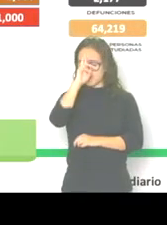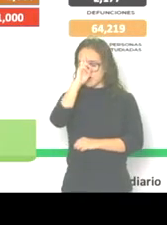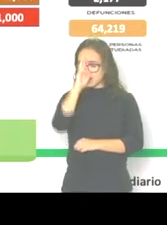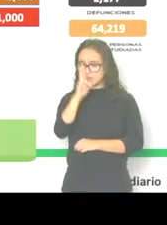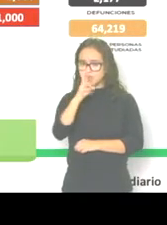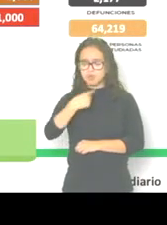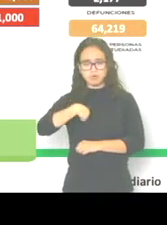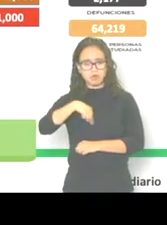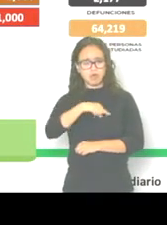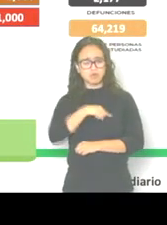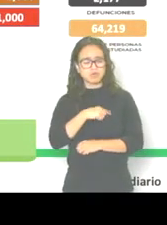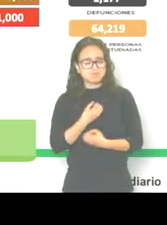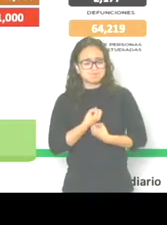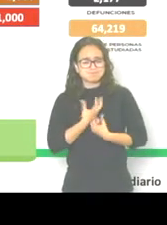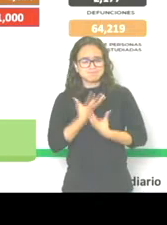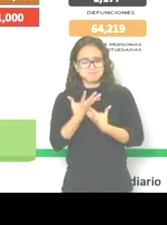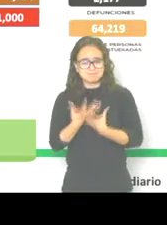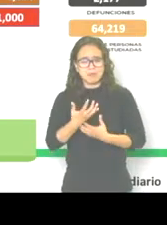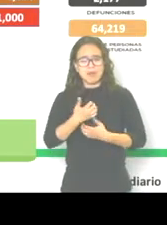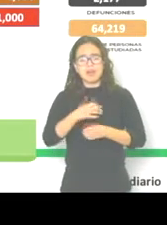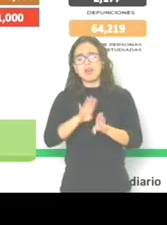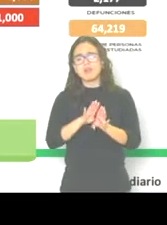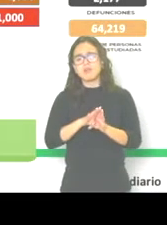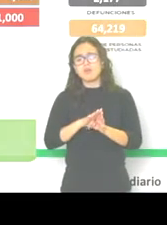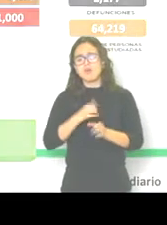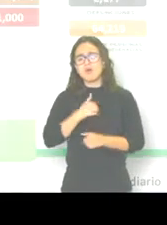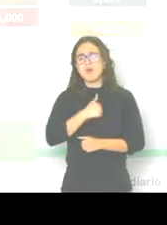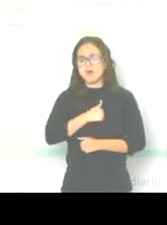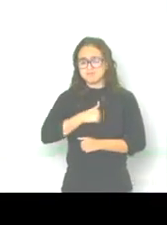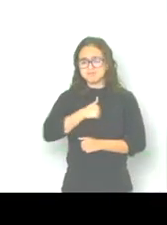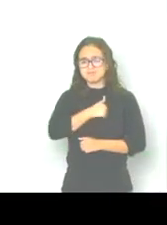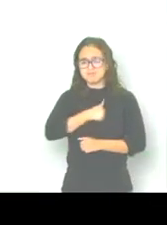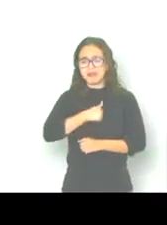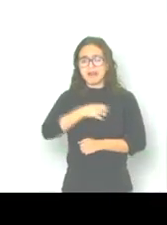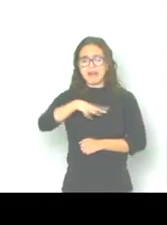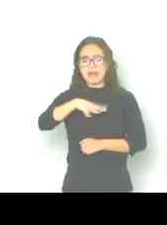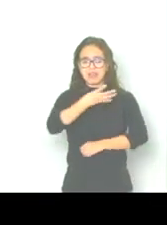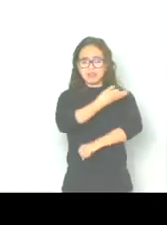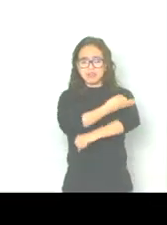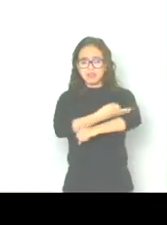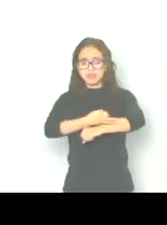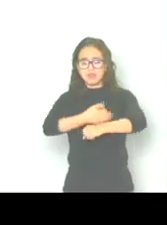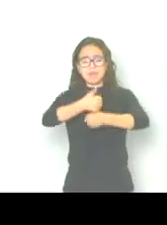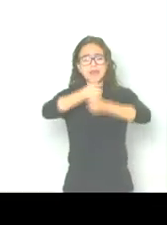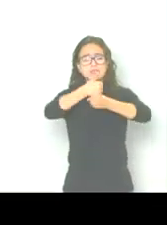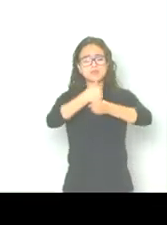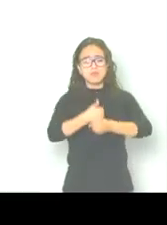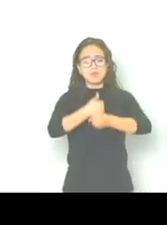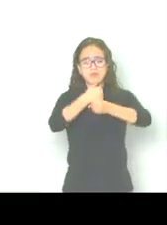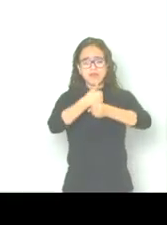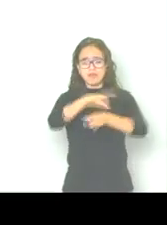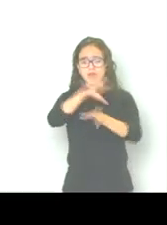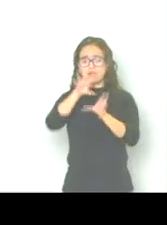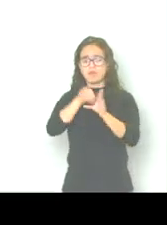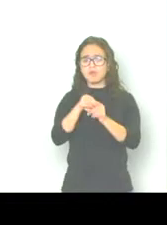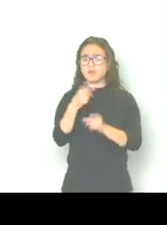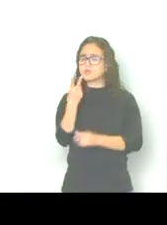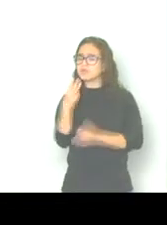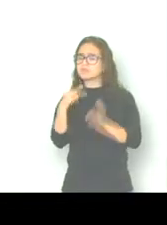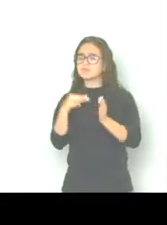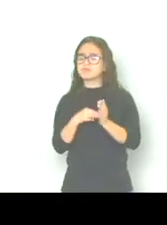respetuosa, enviamos nuestro más sentido pésame a estas 14 familias que, sumadas a las anteriores, pues ya son